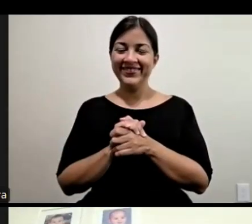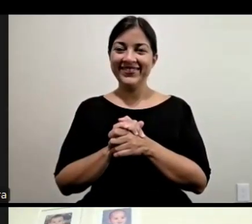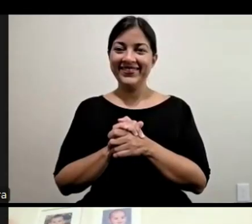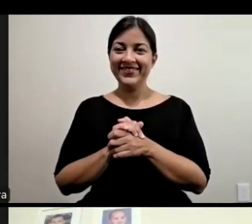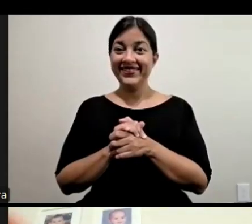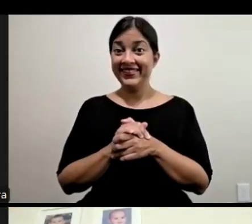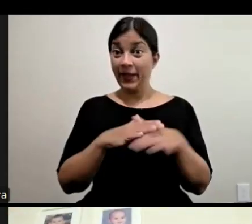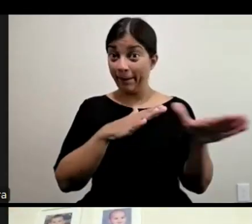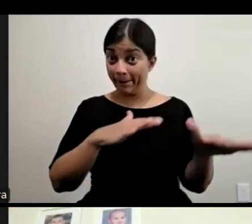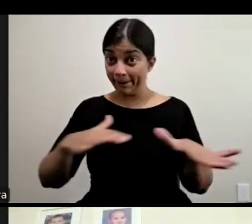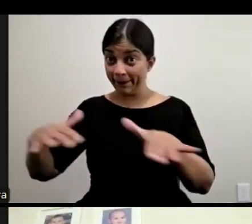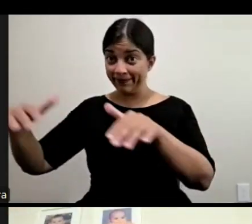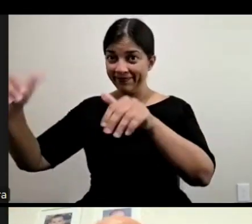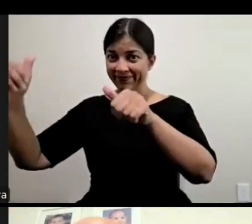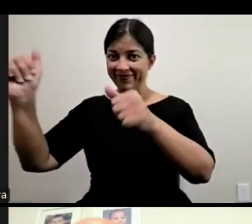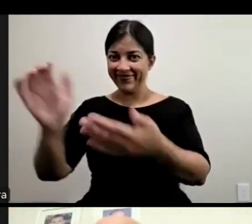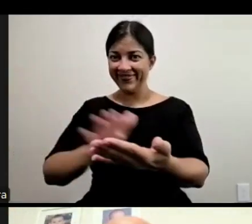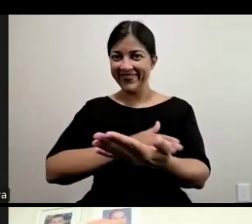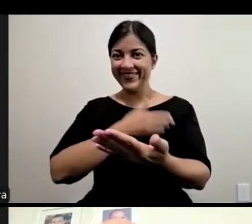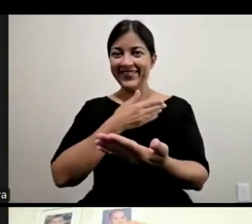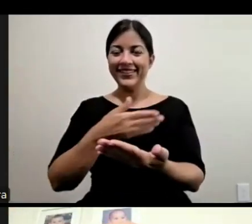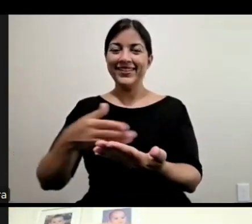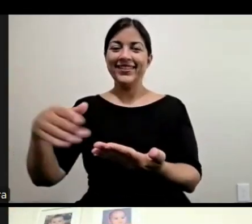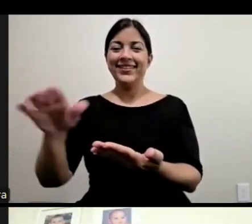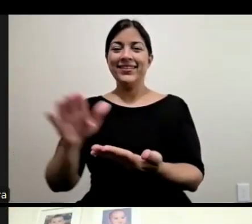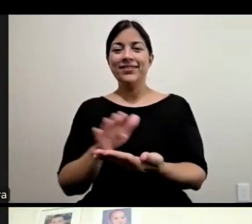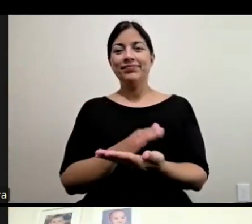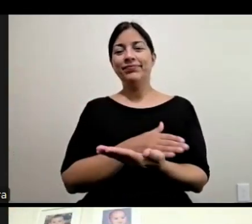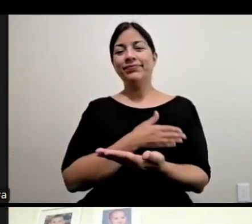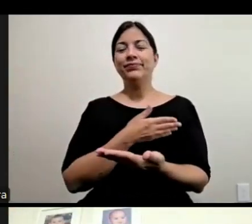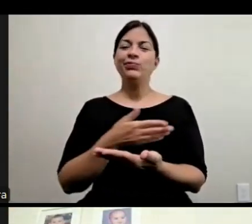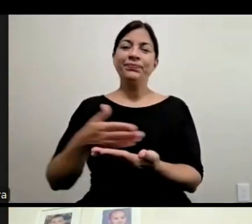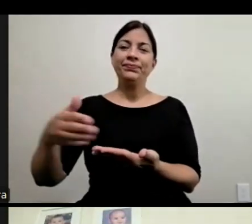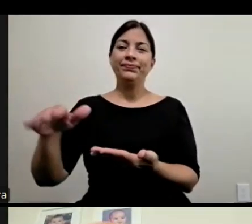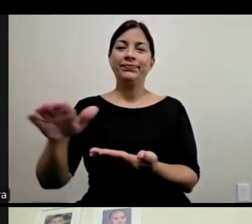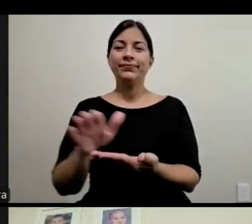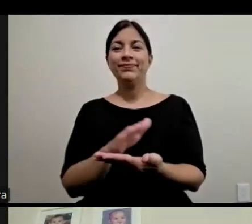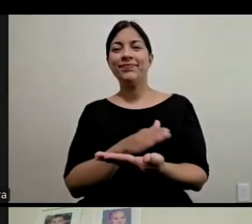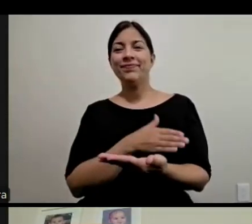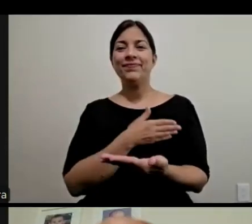llévatelo, che.